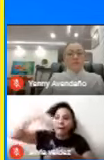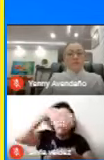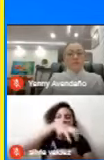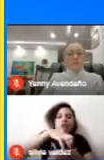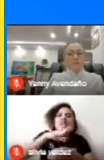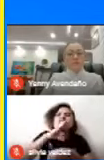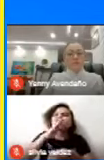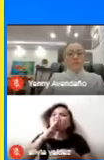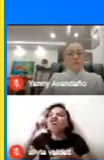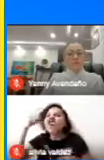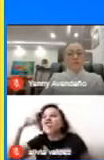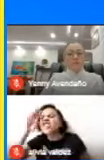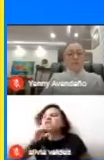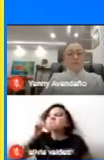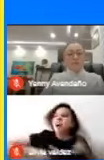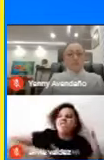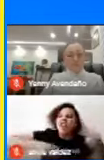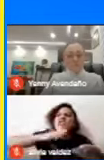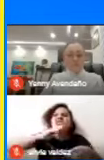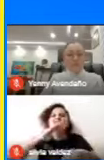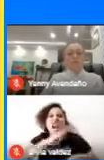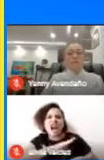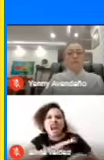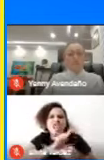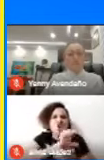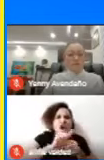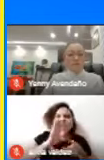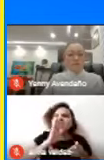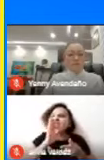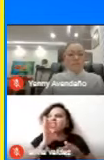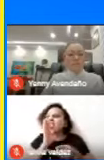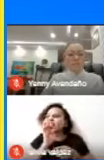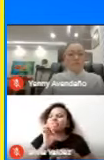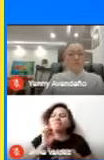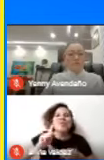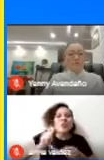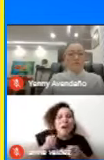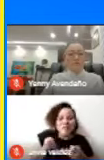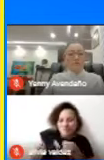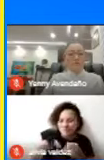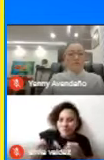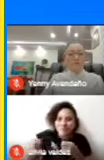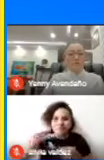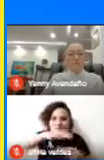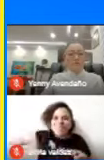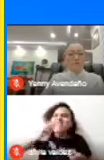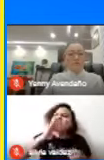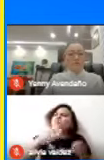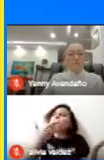¿Quién gobierna? ¿Quién es el alcalde local? ¿Quiénes son los ediles? ¿Cuál es el plan de desarrollo local?